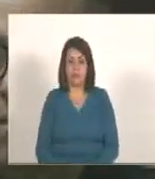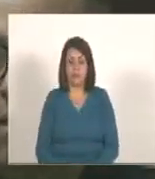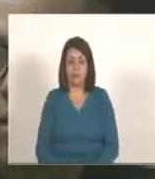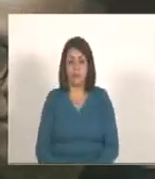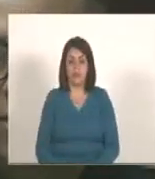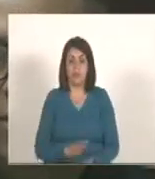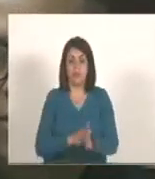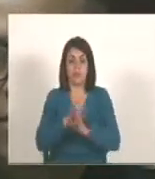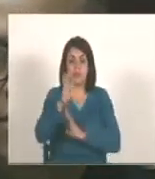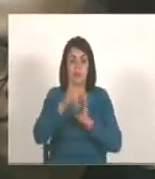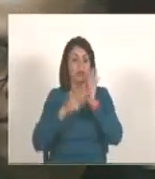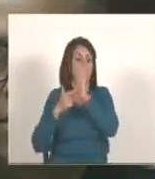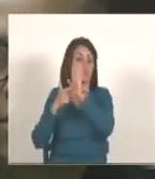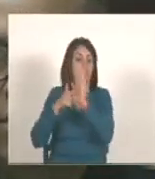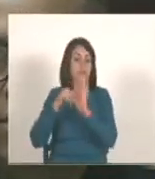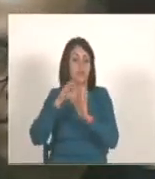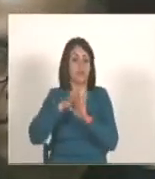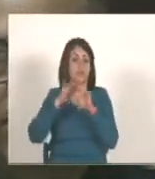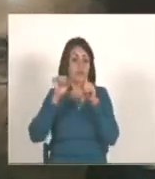que siguen expresando